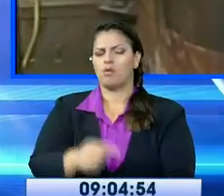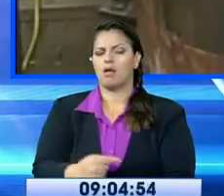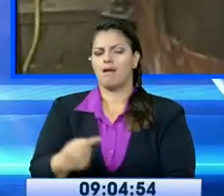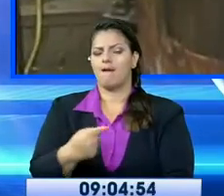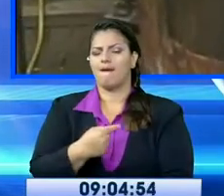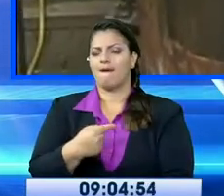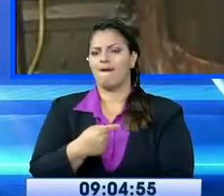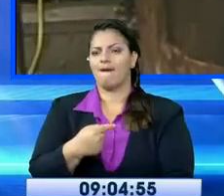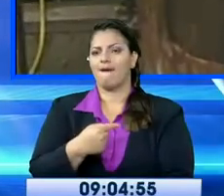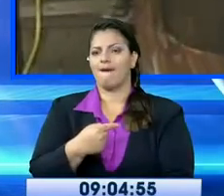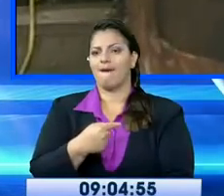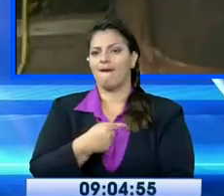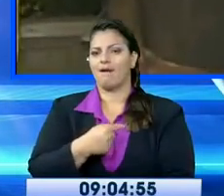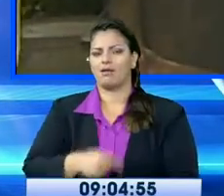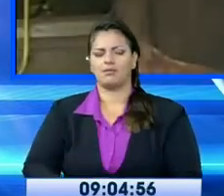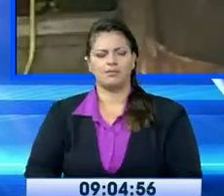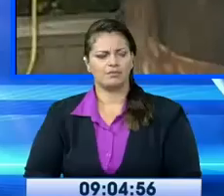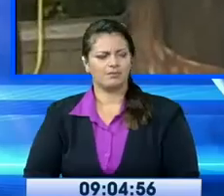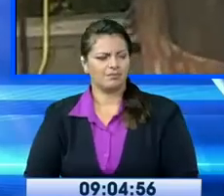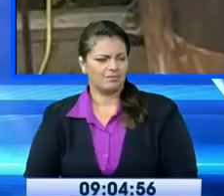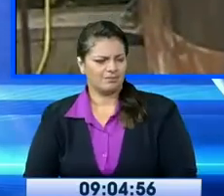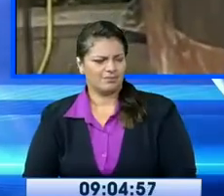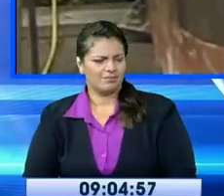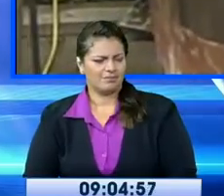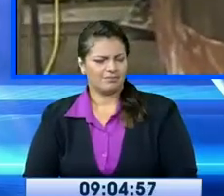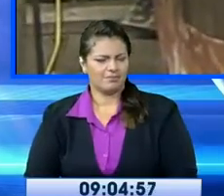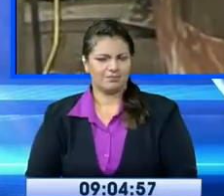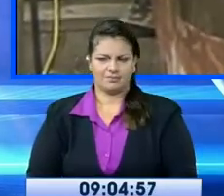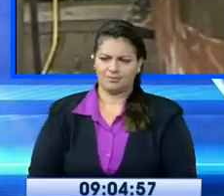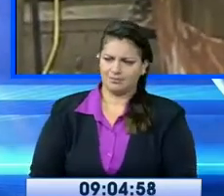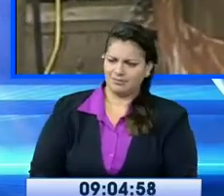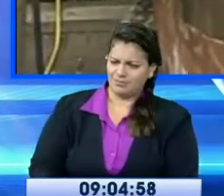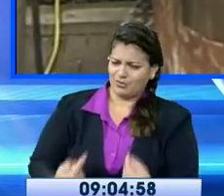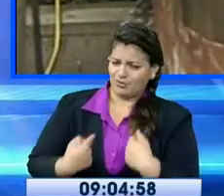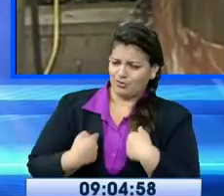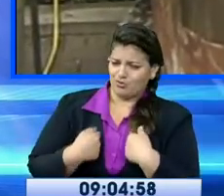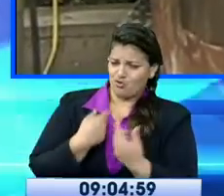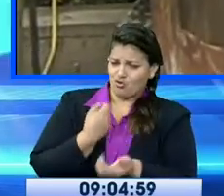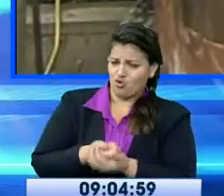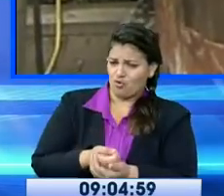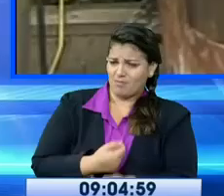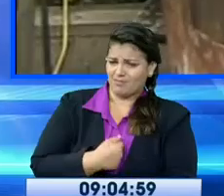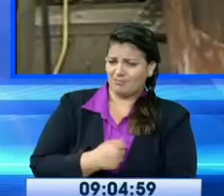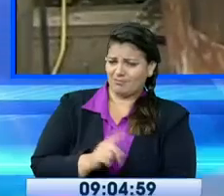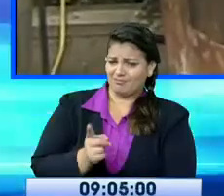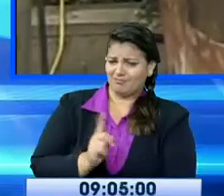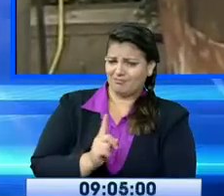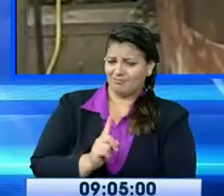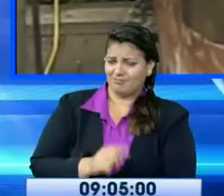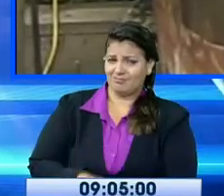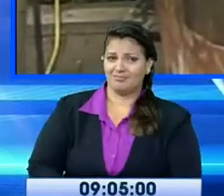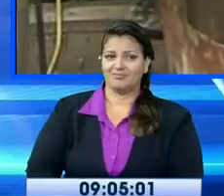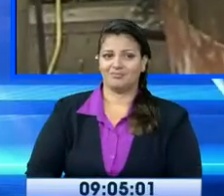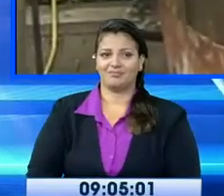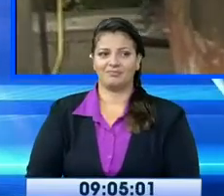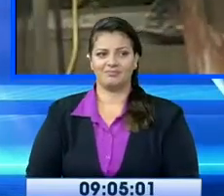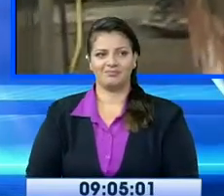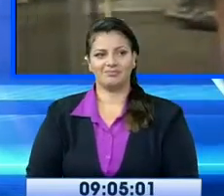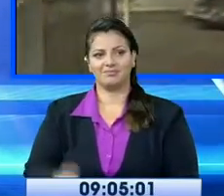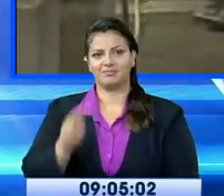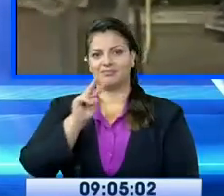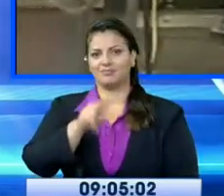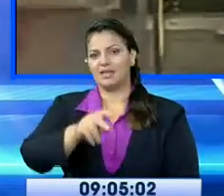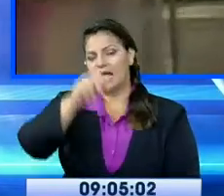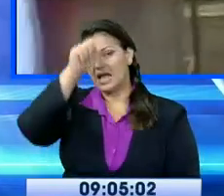a llevar. Necia conmigo, porque... Y la que le debe es el pájaro, no yo. Gracias, Enrique, por la información. Mira, mira, los chanchitos, como da vuelta